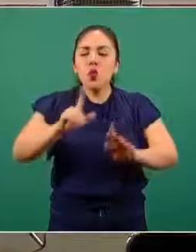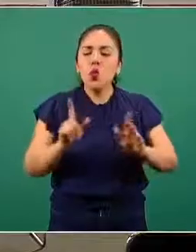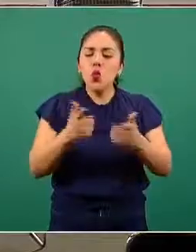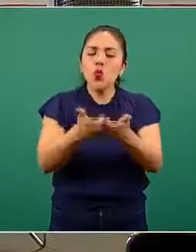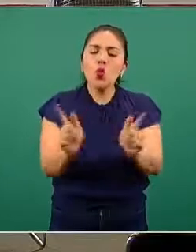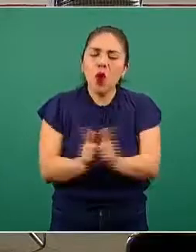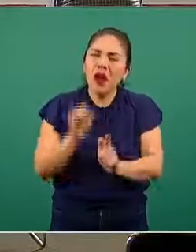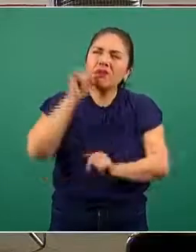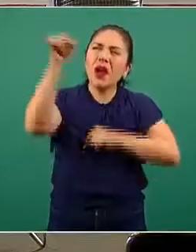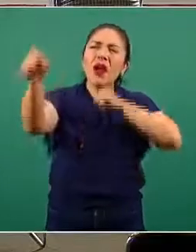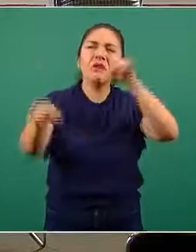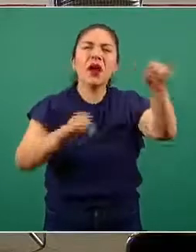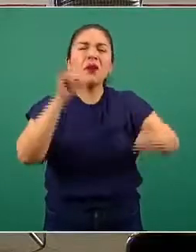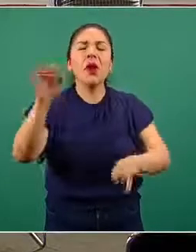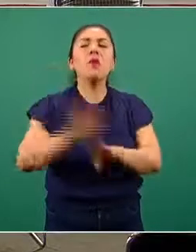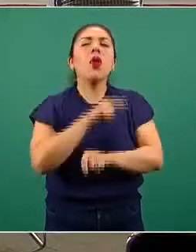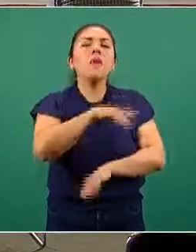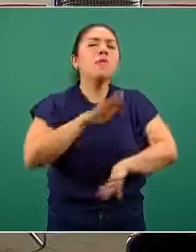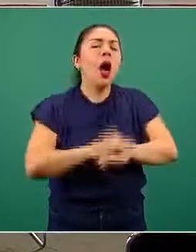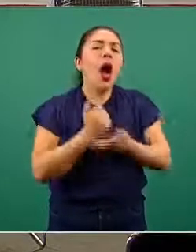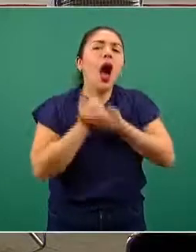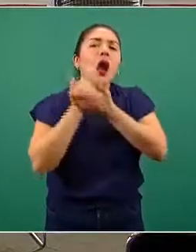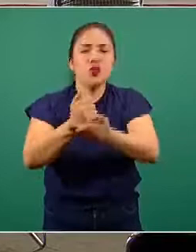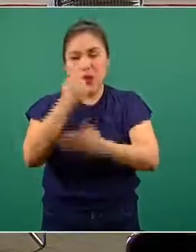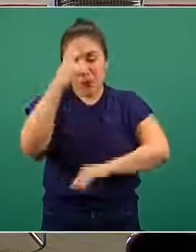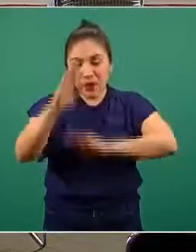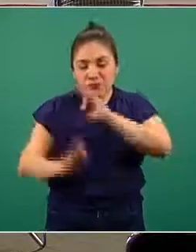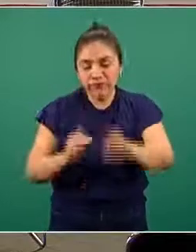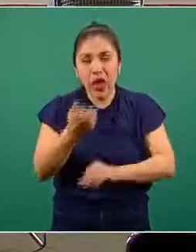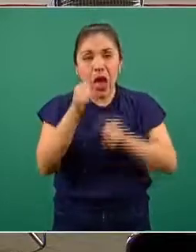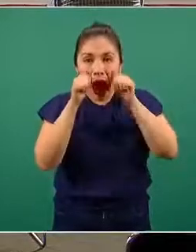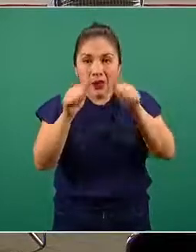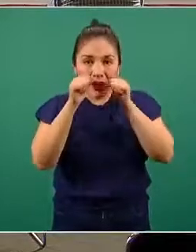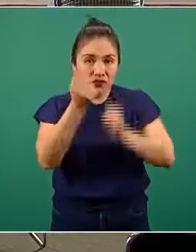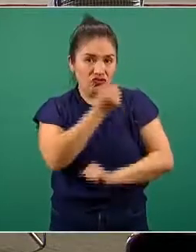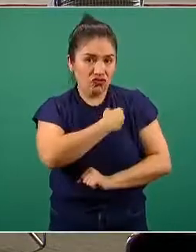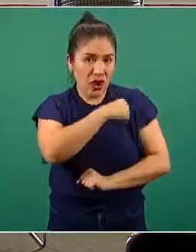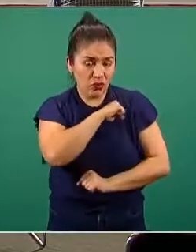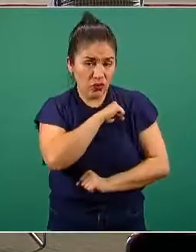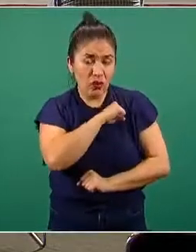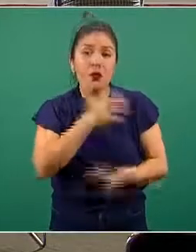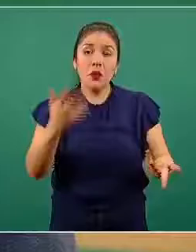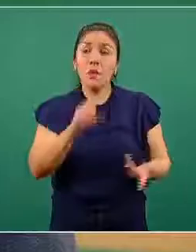apartadas, porque son grandes aliadas de los servicios de salud y sobre todo